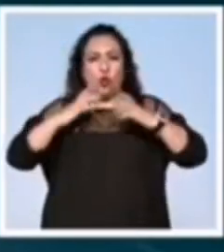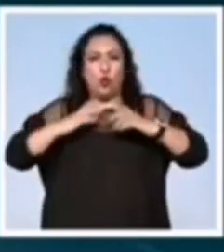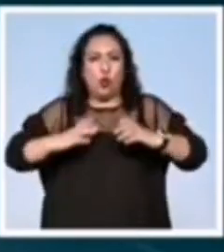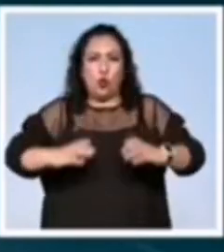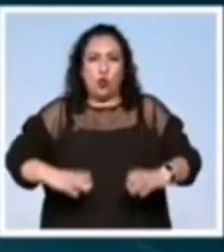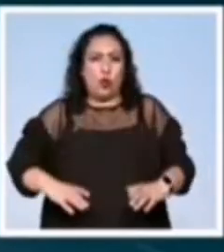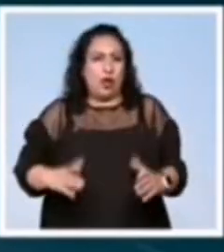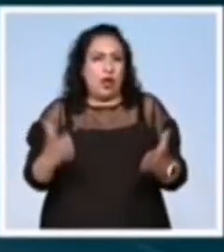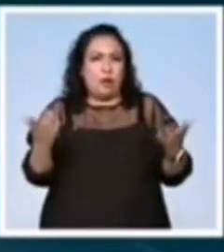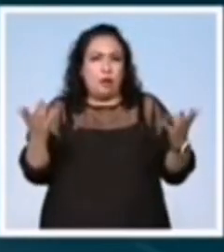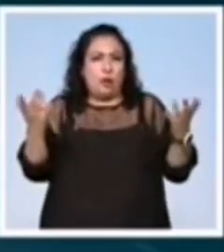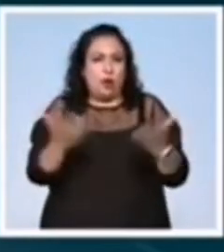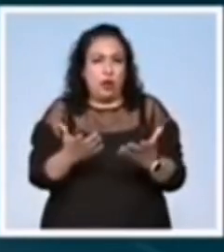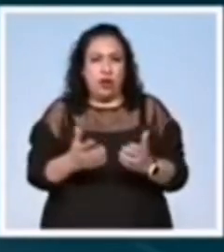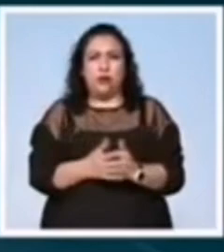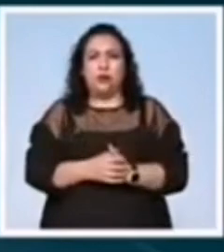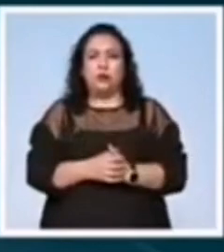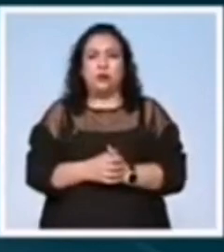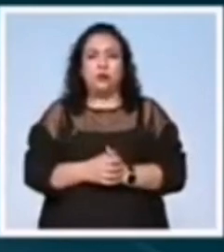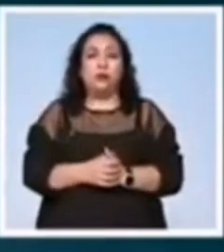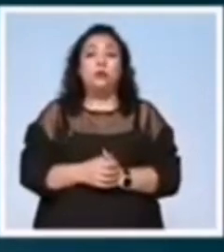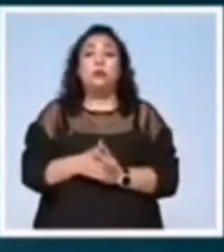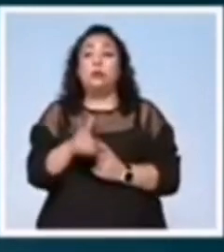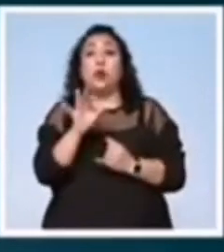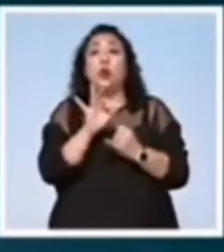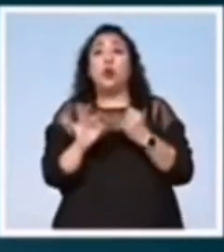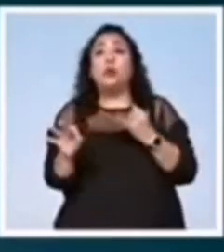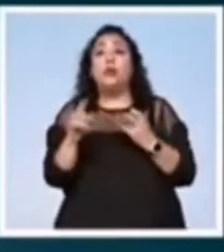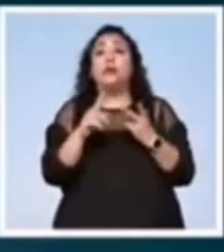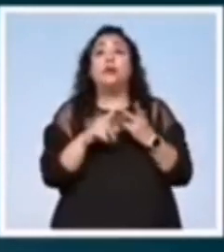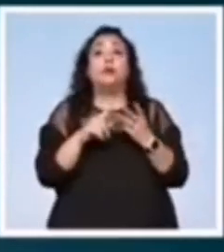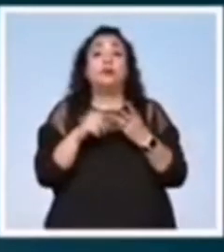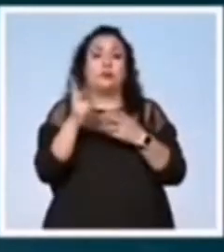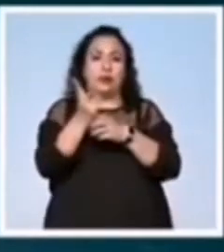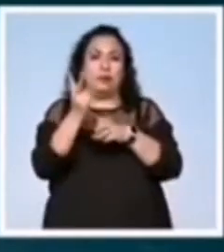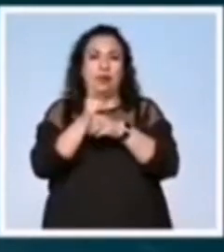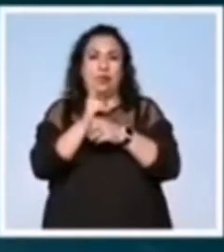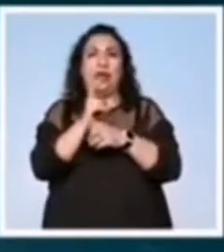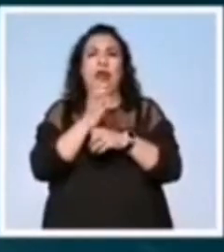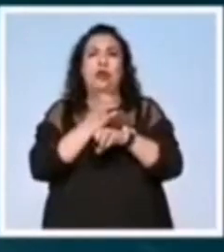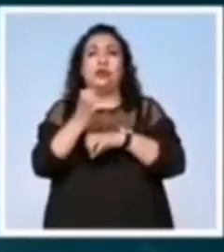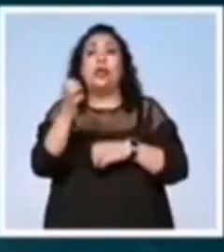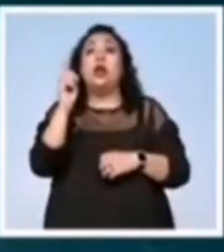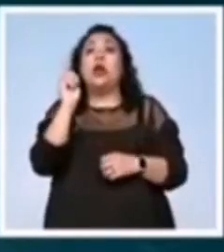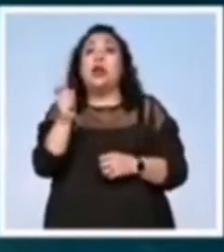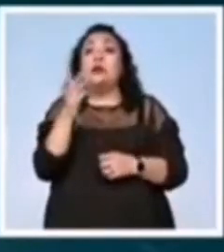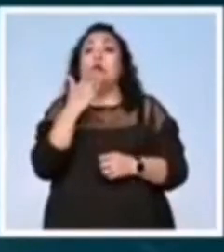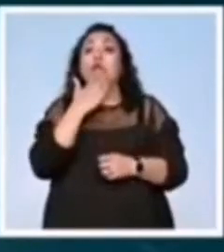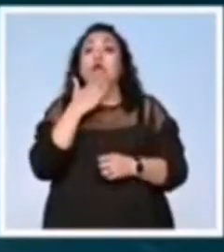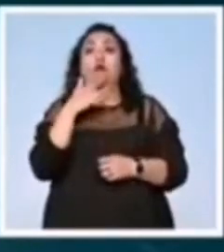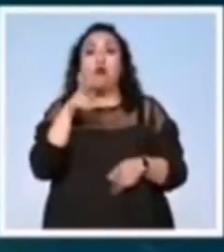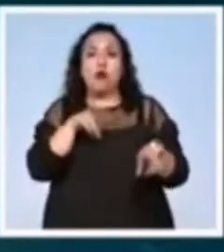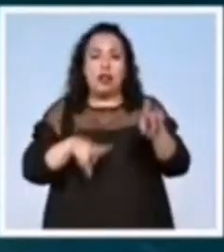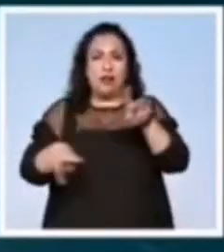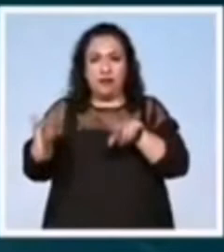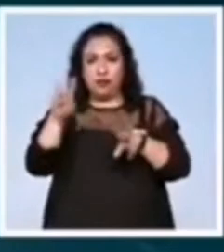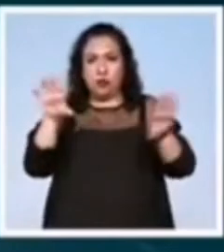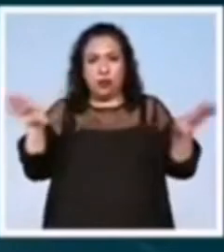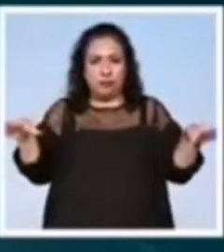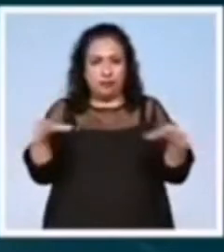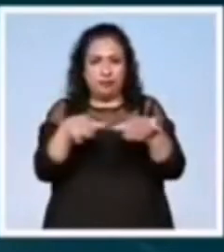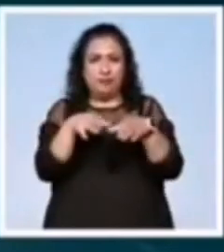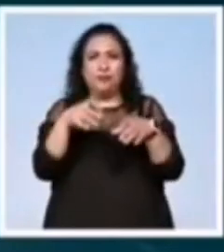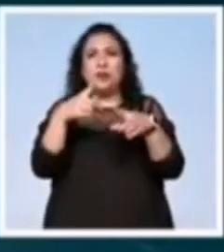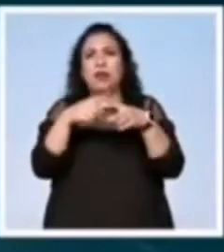cuerpo en una acción. Por último, el Estado Invitado presenta Sonora Visual, colectiva en donde se